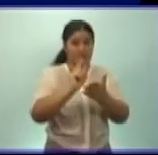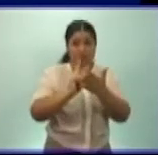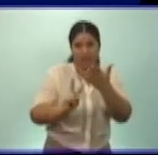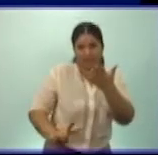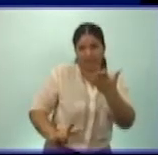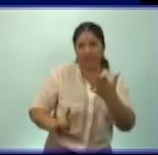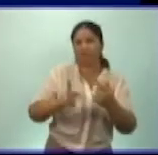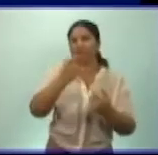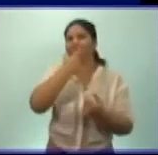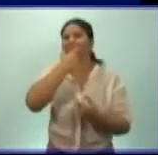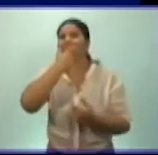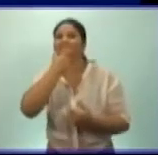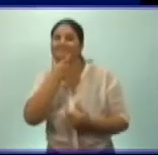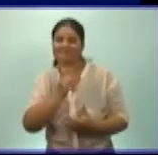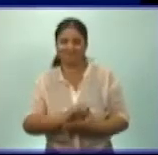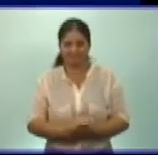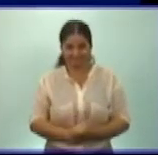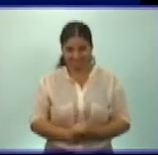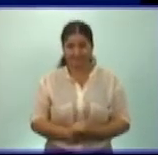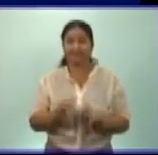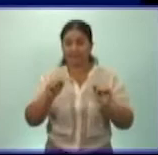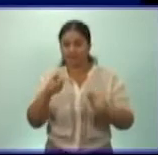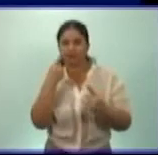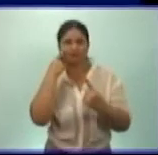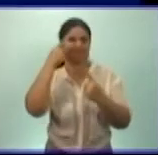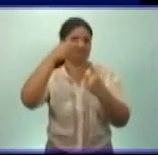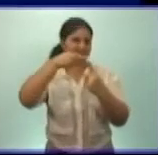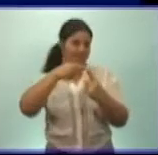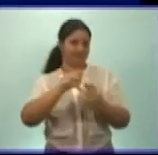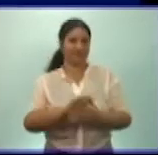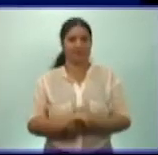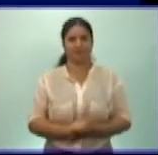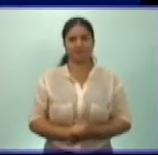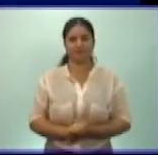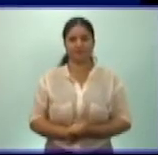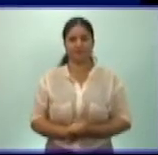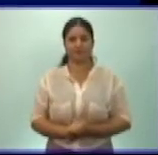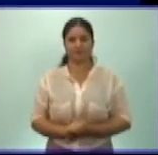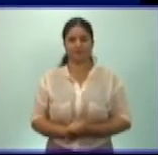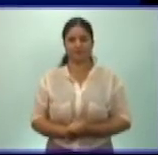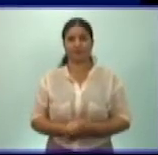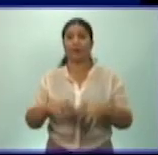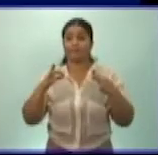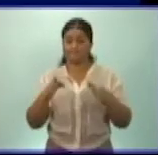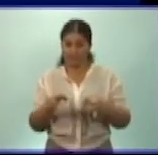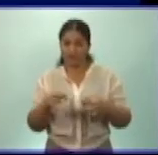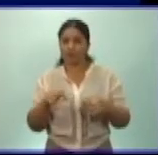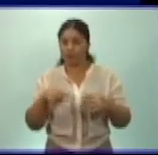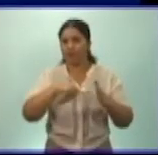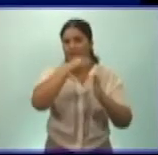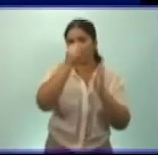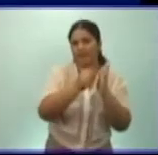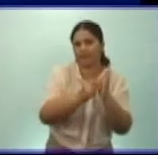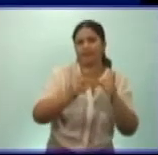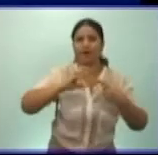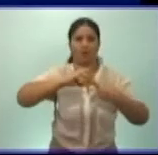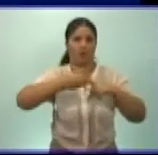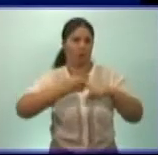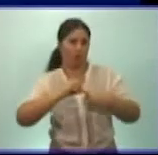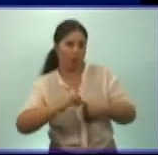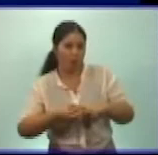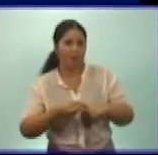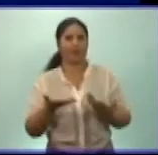ridículo, como ocurre finalmente con Tartufo. Veamos por qué cuando analicemos la obra. Y es